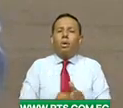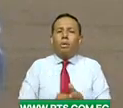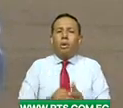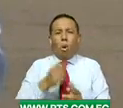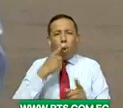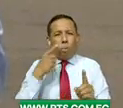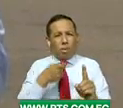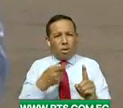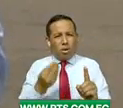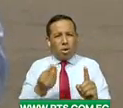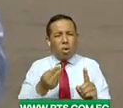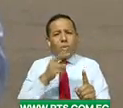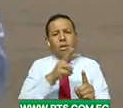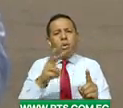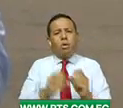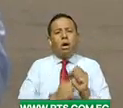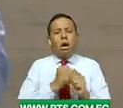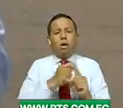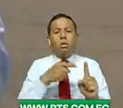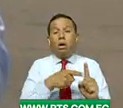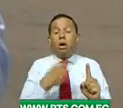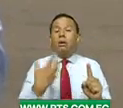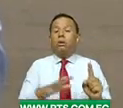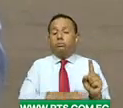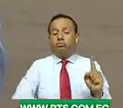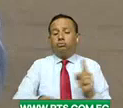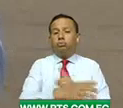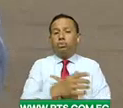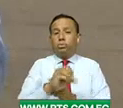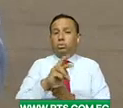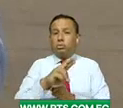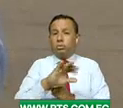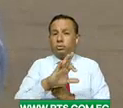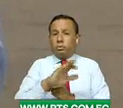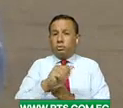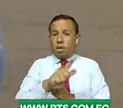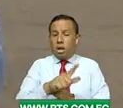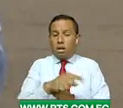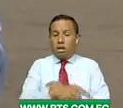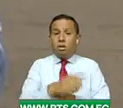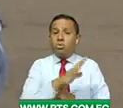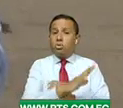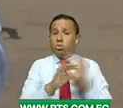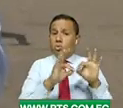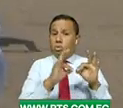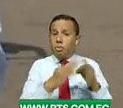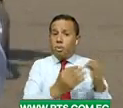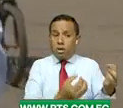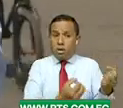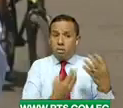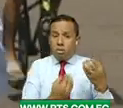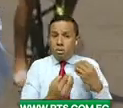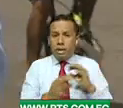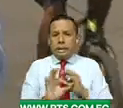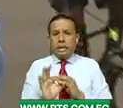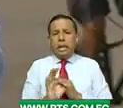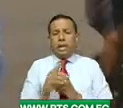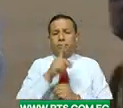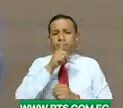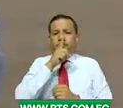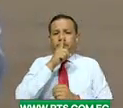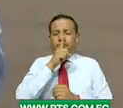fue asesinada en la cooperativa Cristal, acá, en el Guasmo Sur. La familia no quiso pronunciarse y la DINASET ya empezó